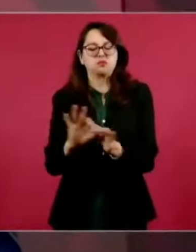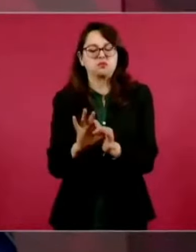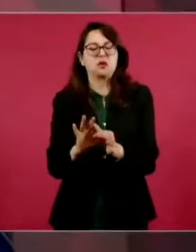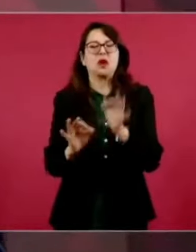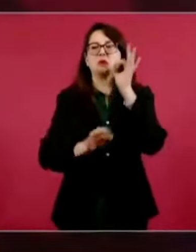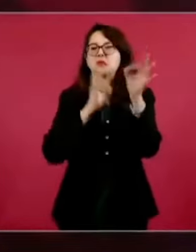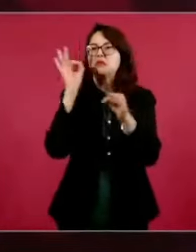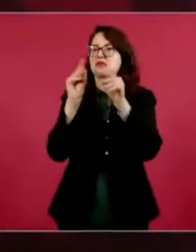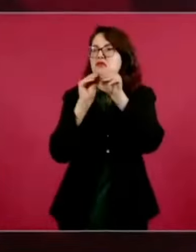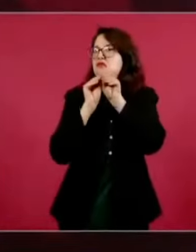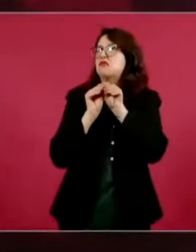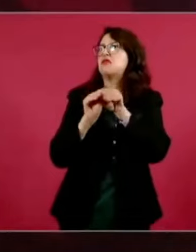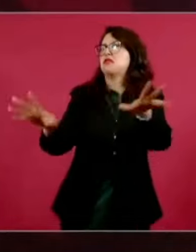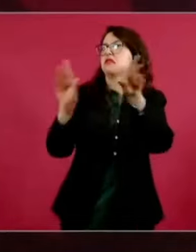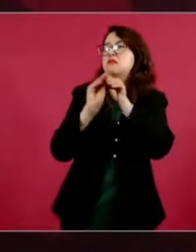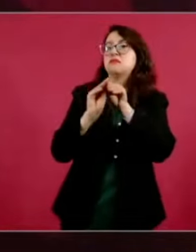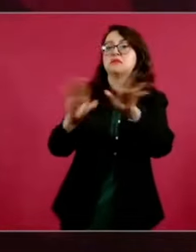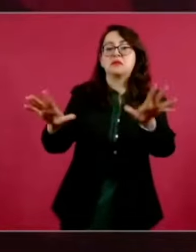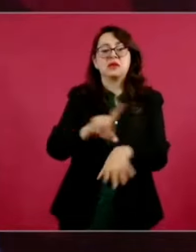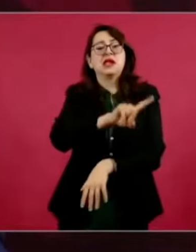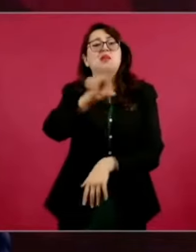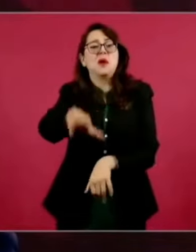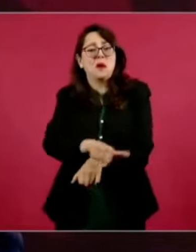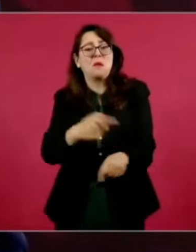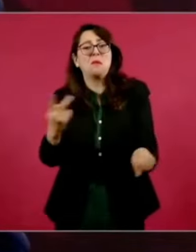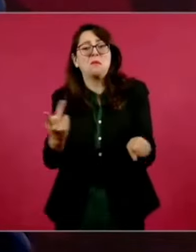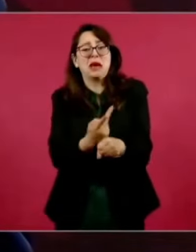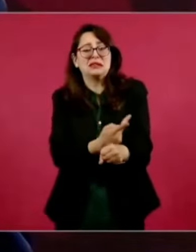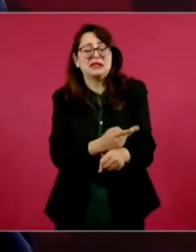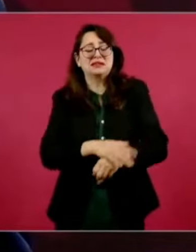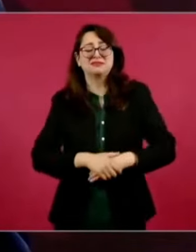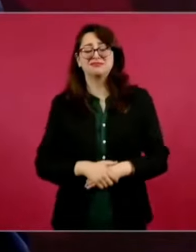Nada, no pasa nada.